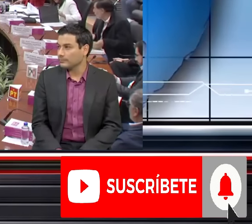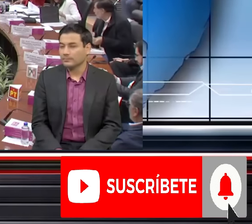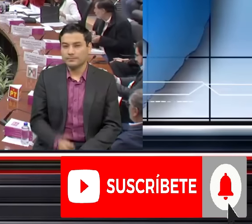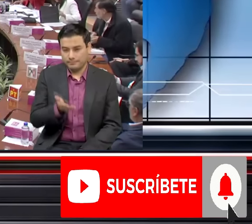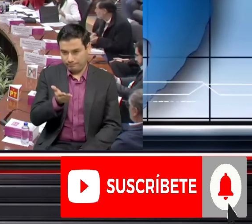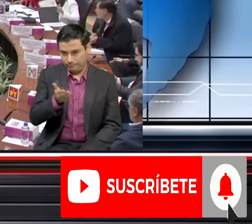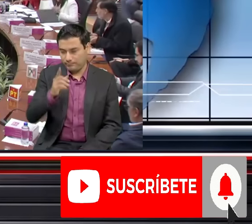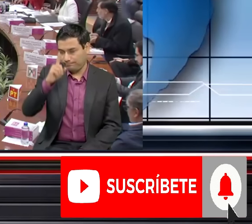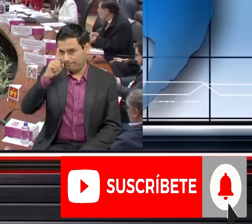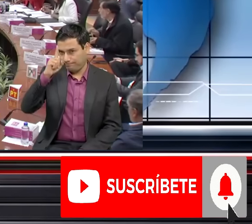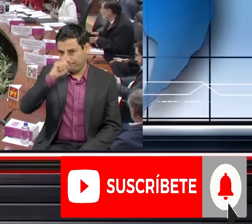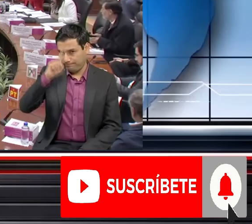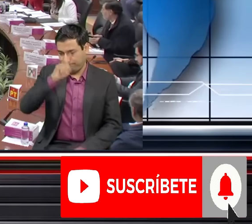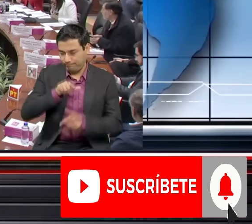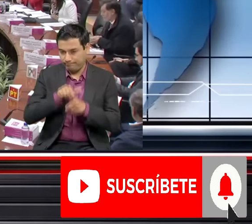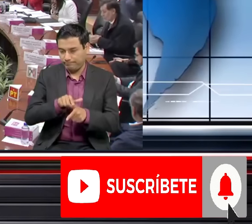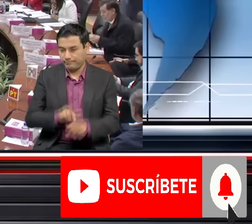adelante, consejero.